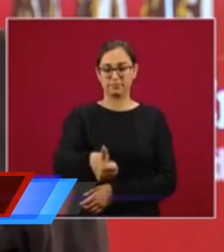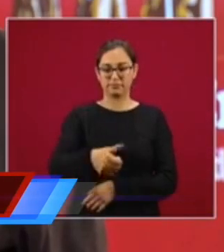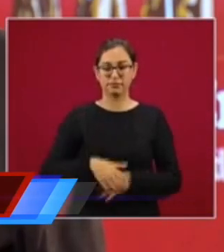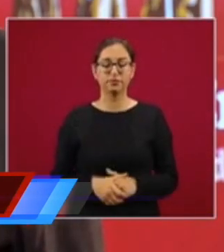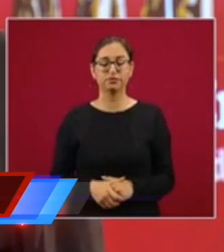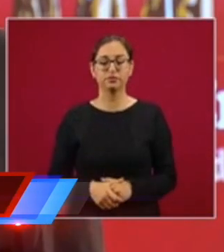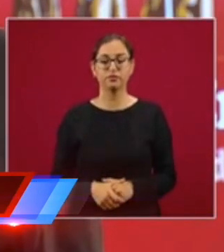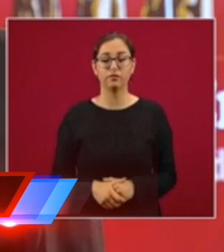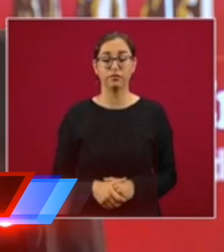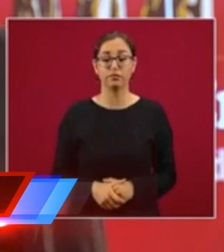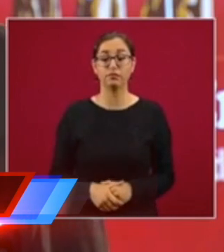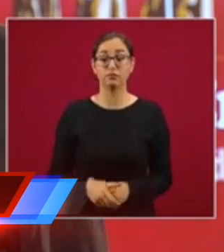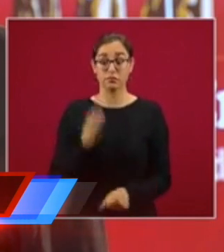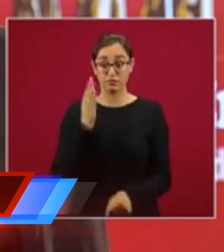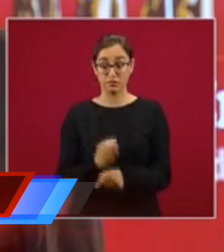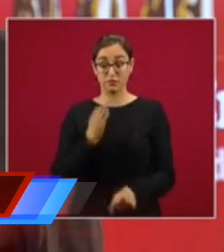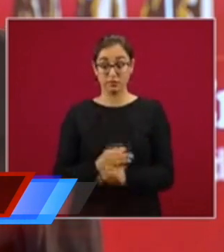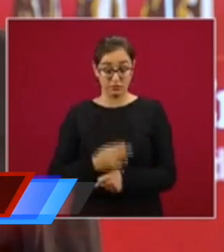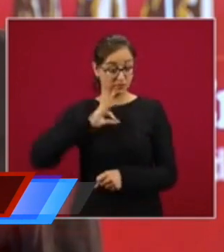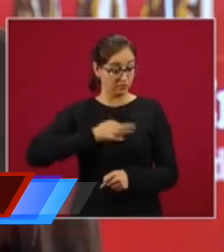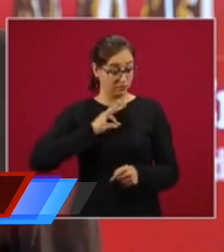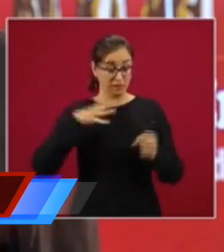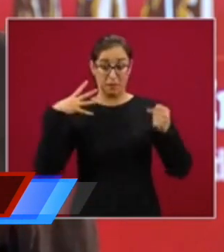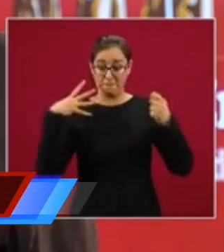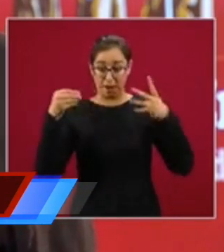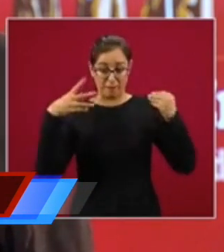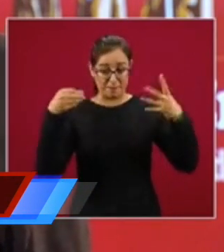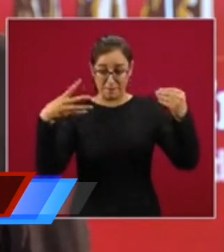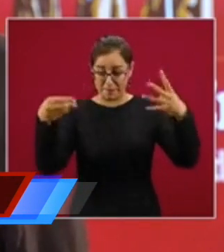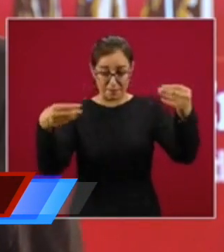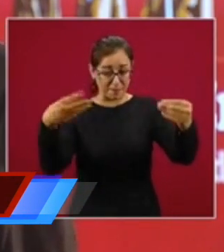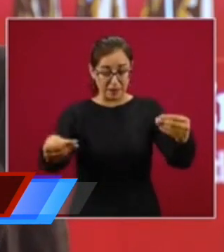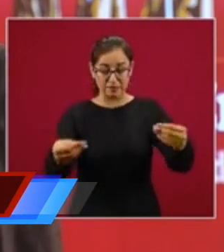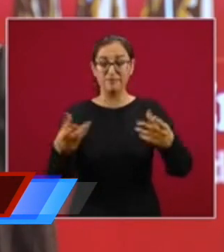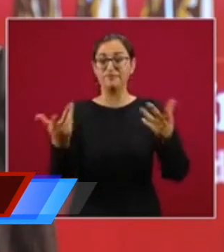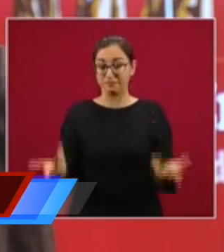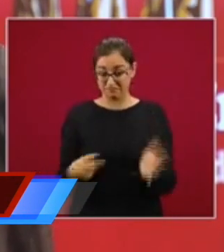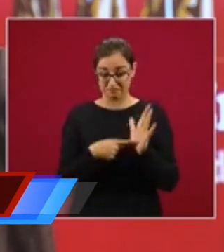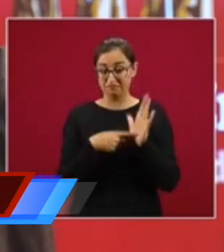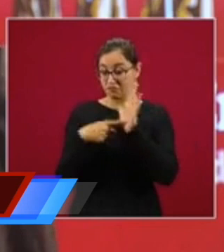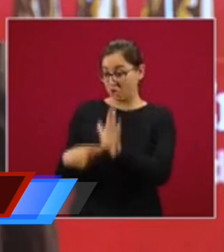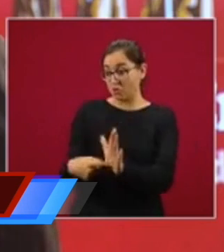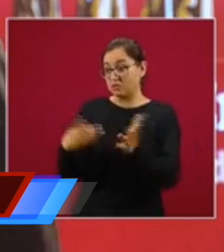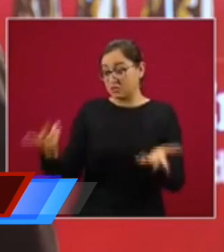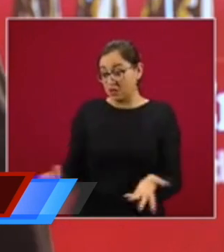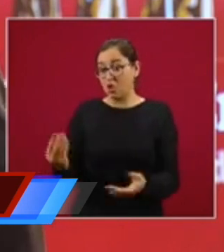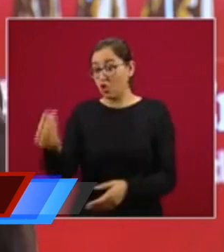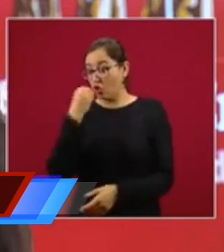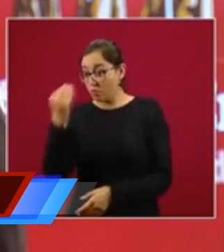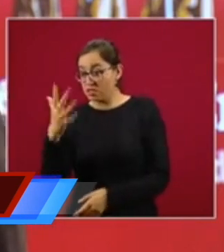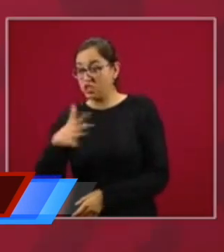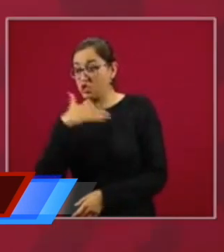que afecta la salud del consumo de productos chatarra en la alimentación, pero no aplicaremos más impuestos a las empresas e industrias para